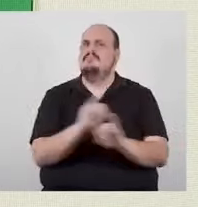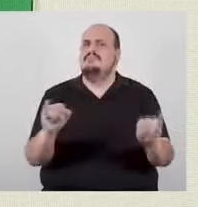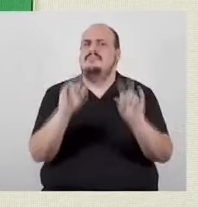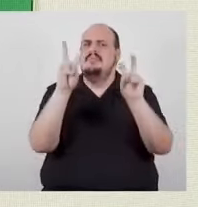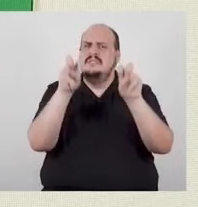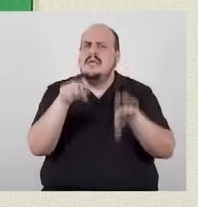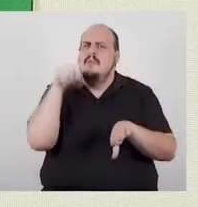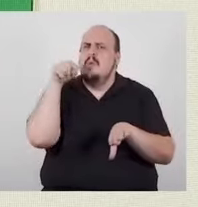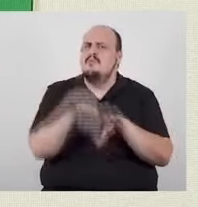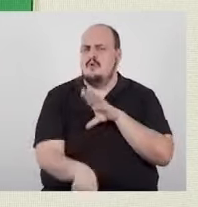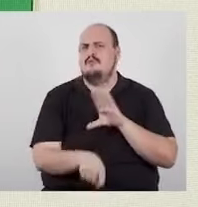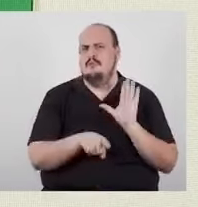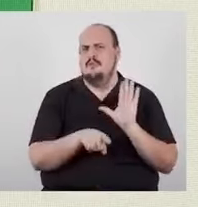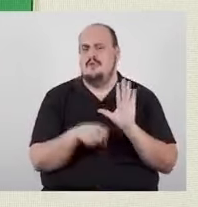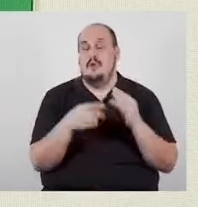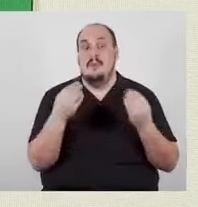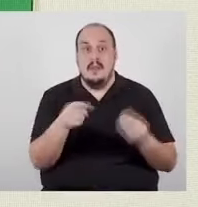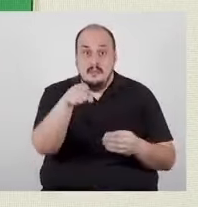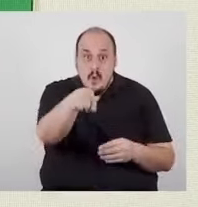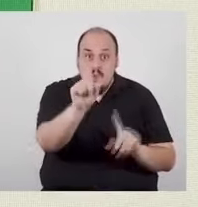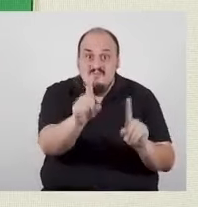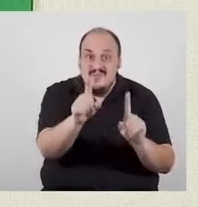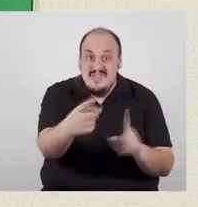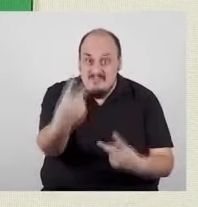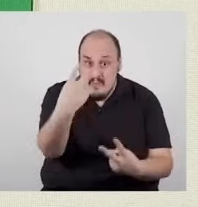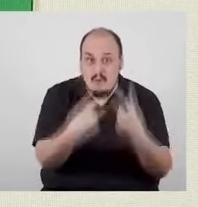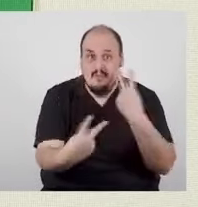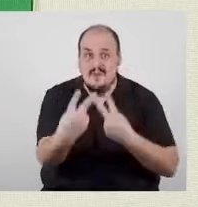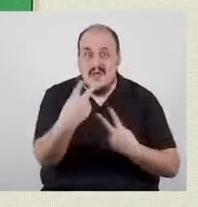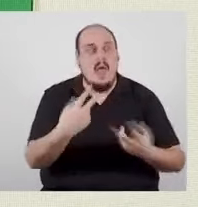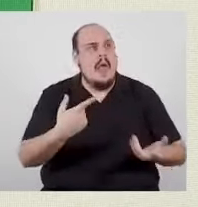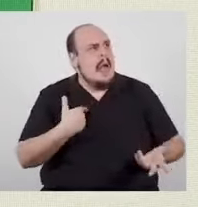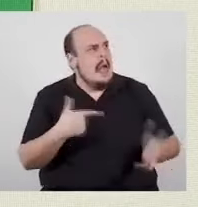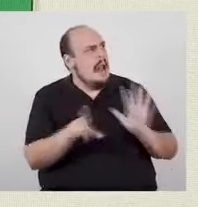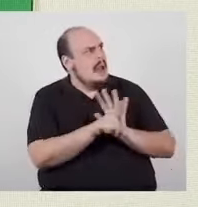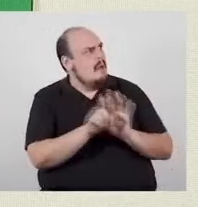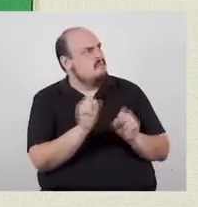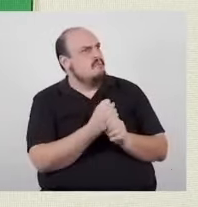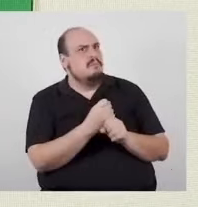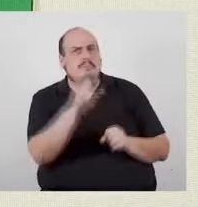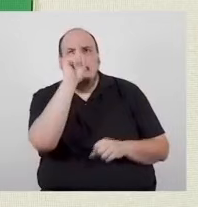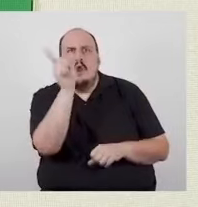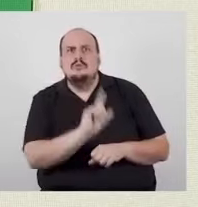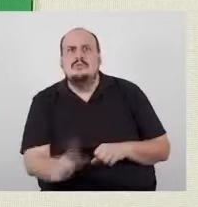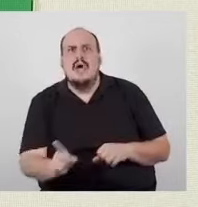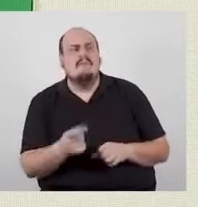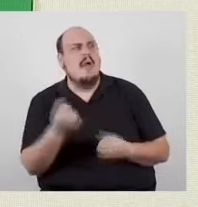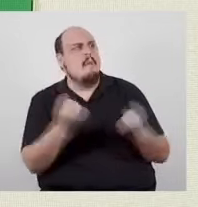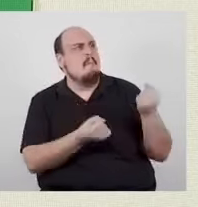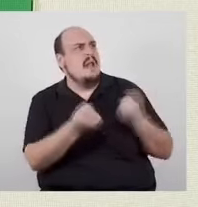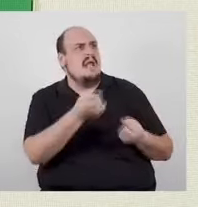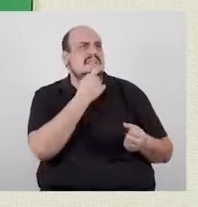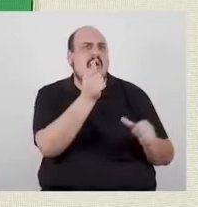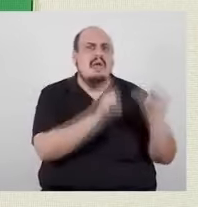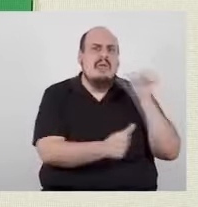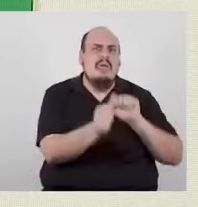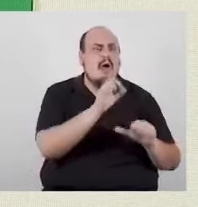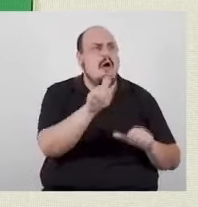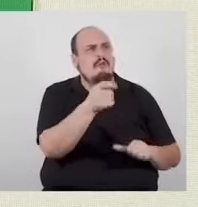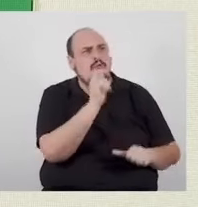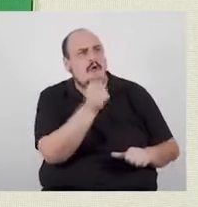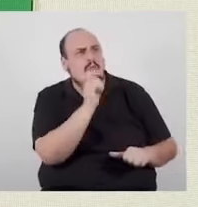profundizar este mensaje, para que vos, que estás ahí, y que por ahí decís, ah, no sabía que hoy no se puede manejar, si tomé, si